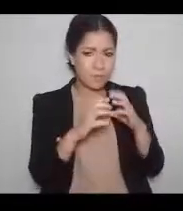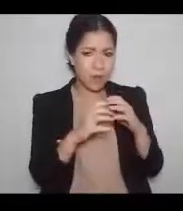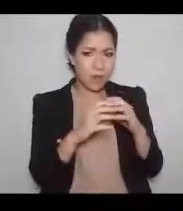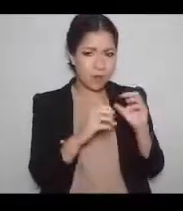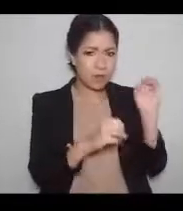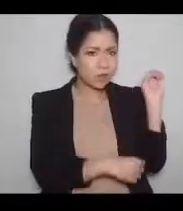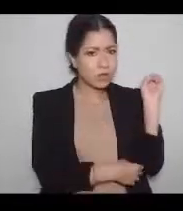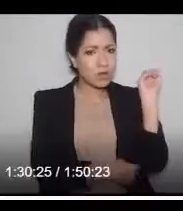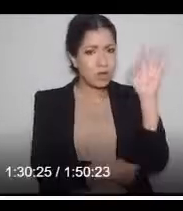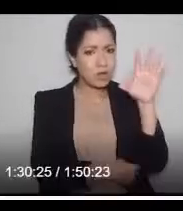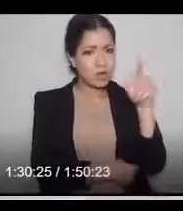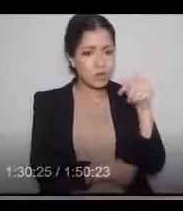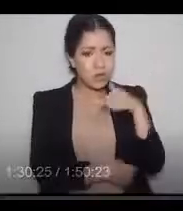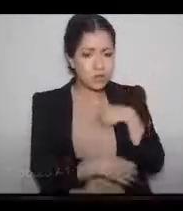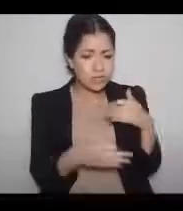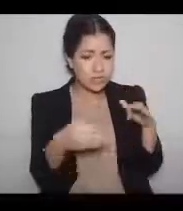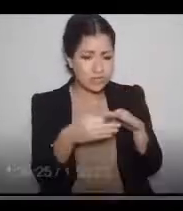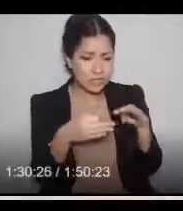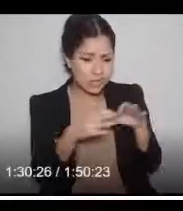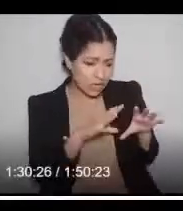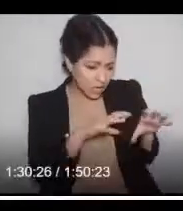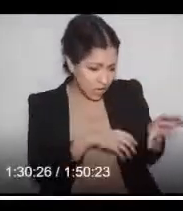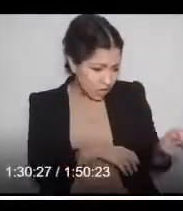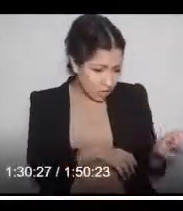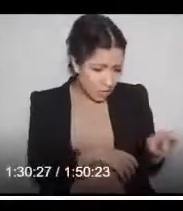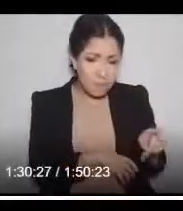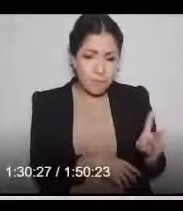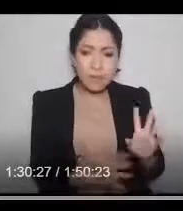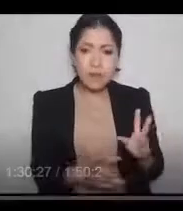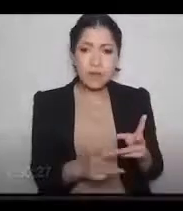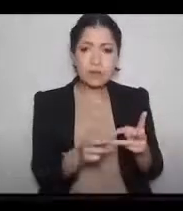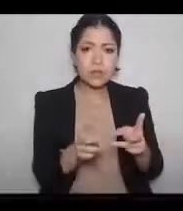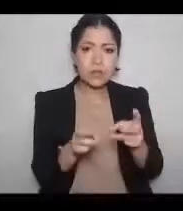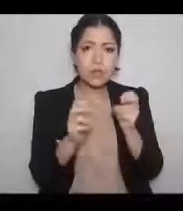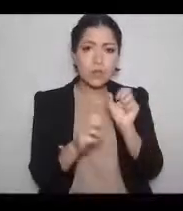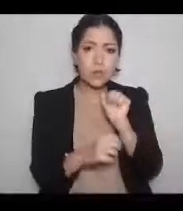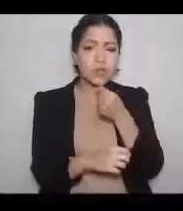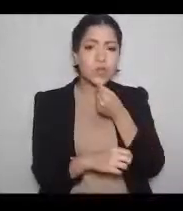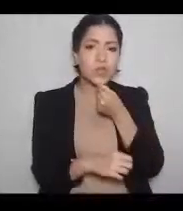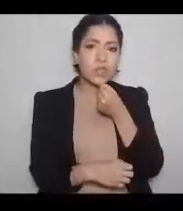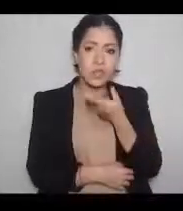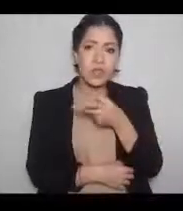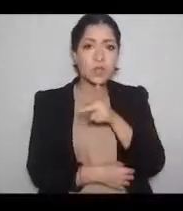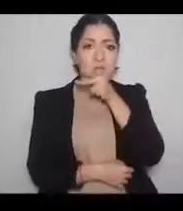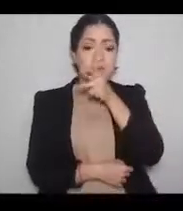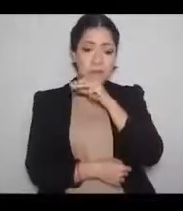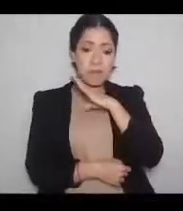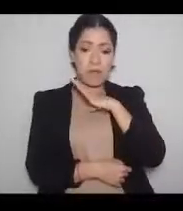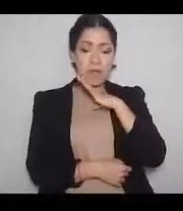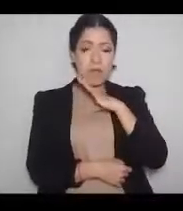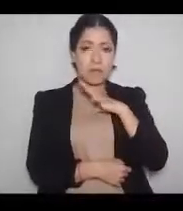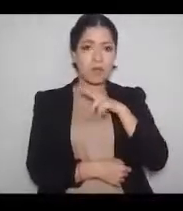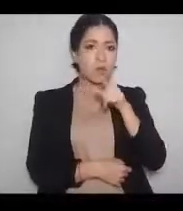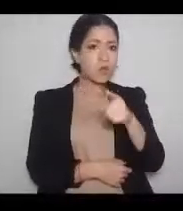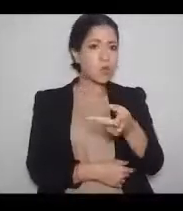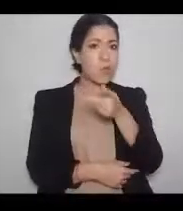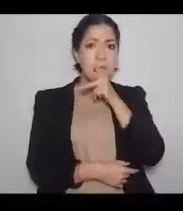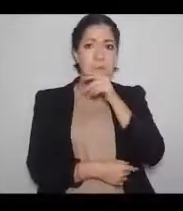Tú no tienes padre. Ni lo tendrás. No vamos a estrenar la